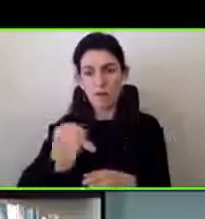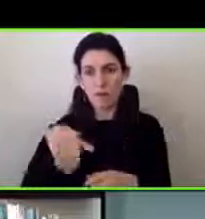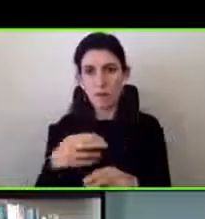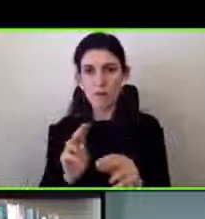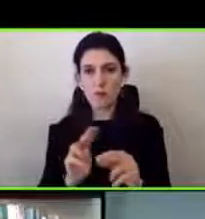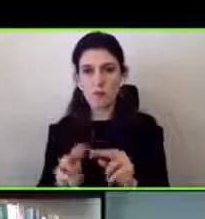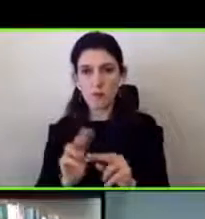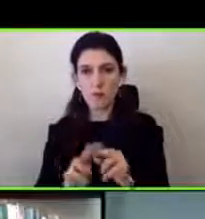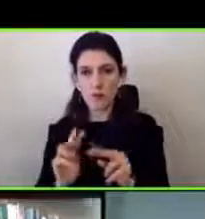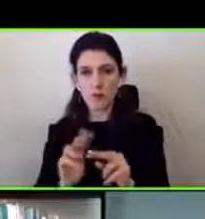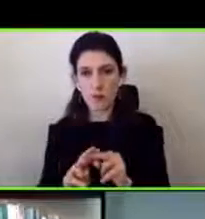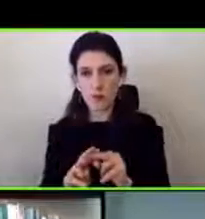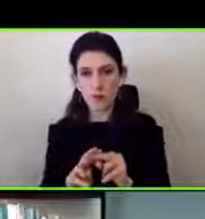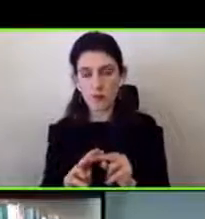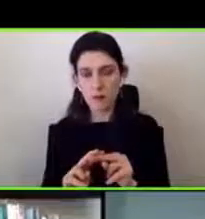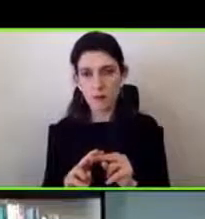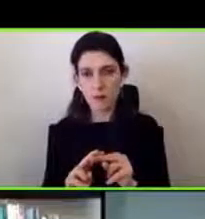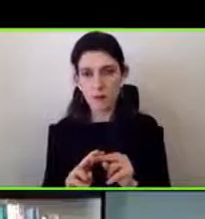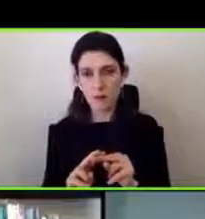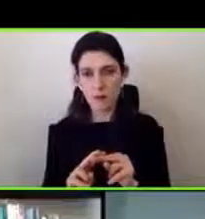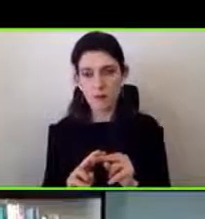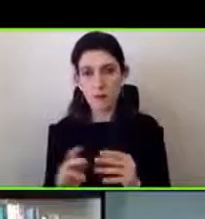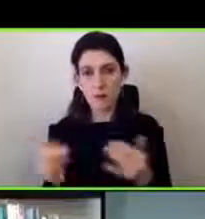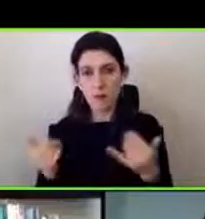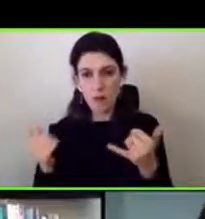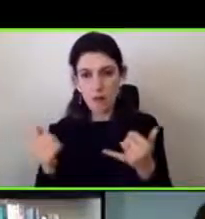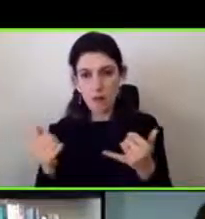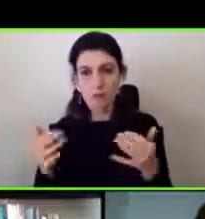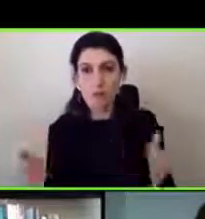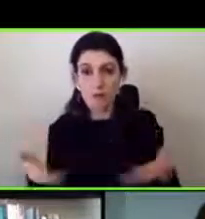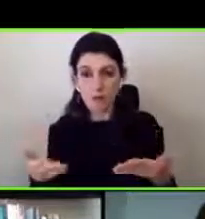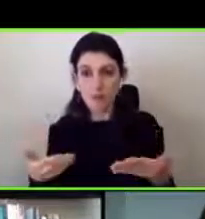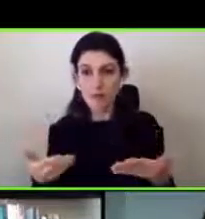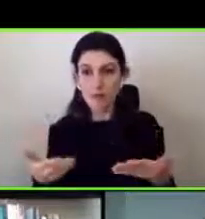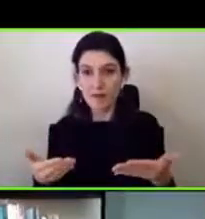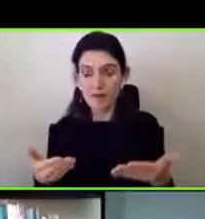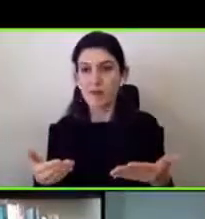del juego es promover esa coordinación,